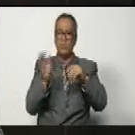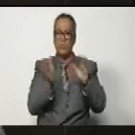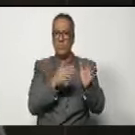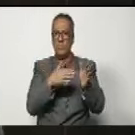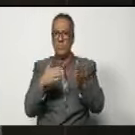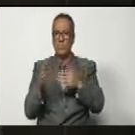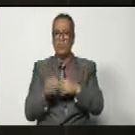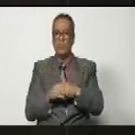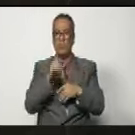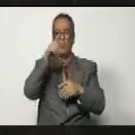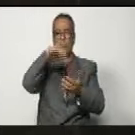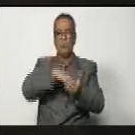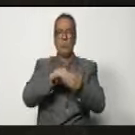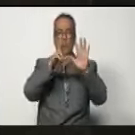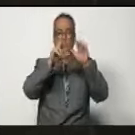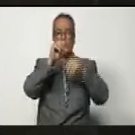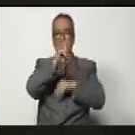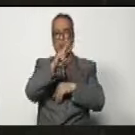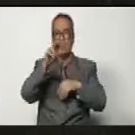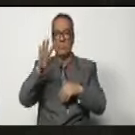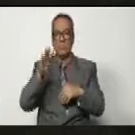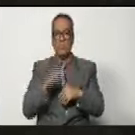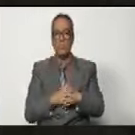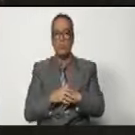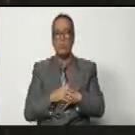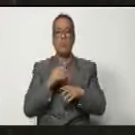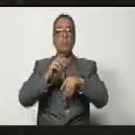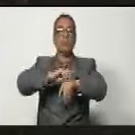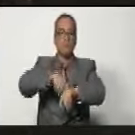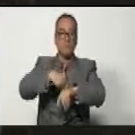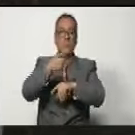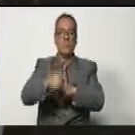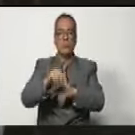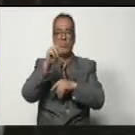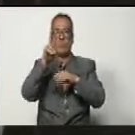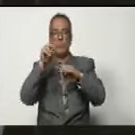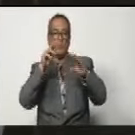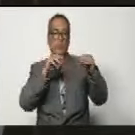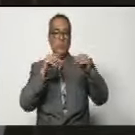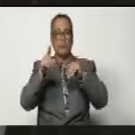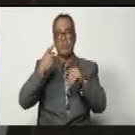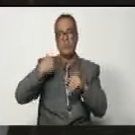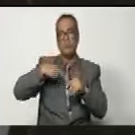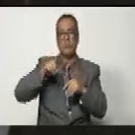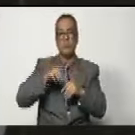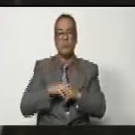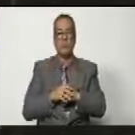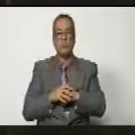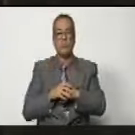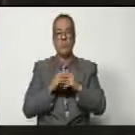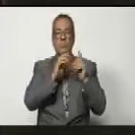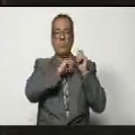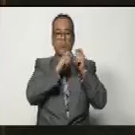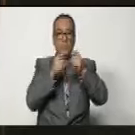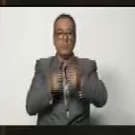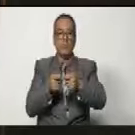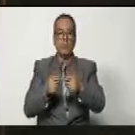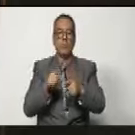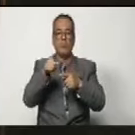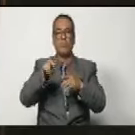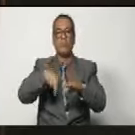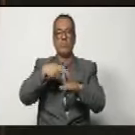de marzo de 1824, luego de dos discusiones que había tenido, otorgarle